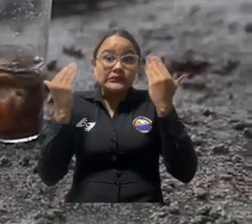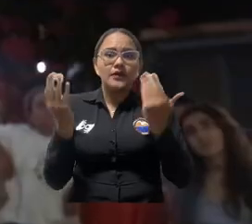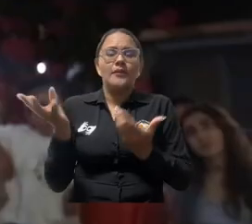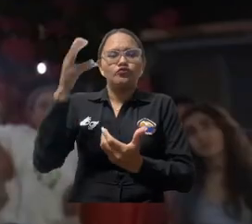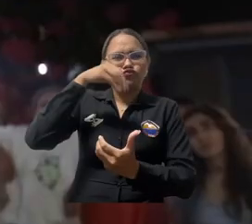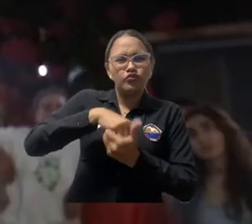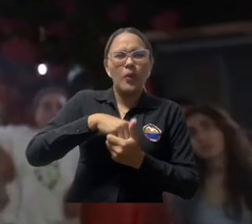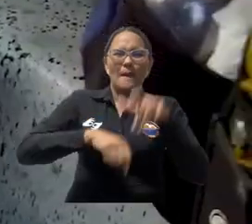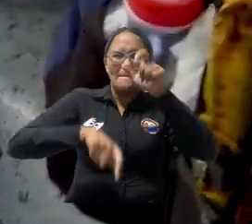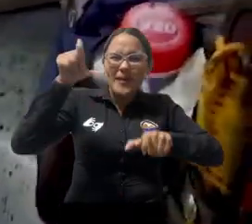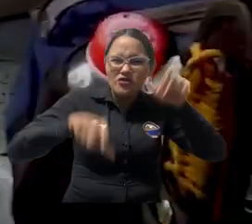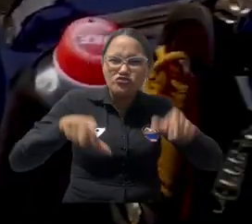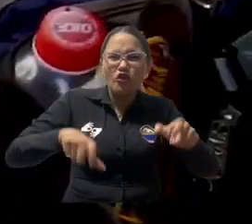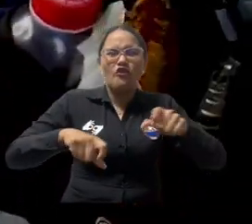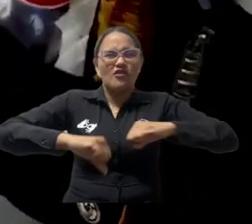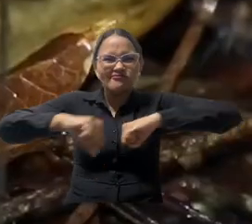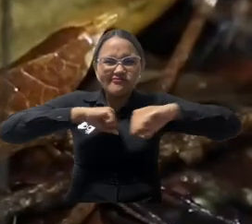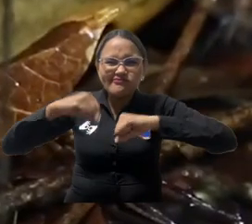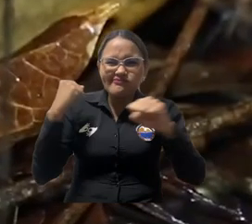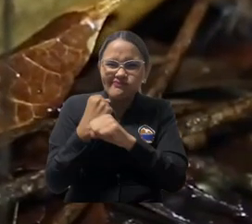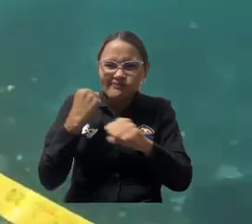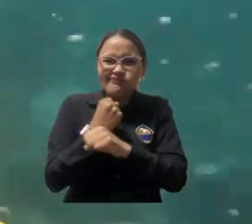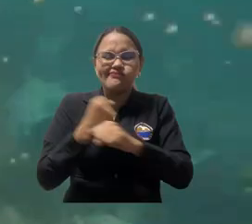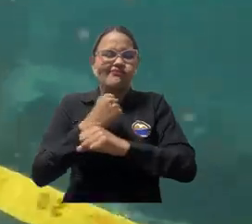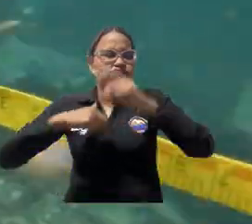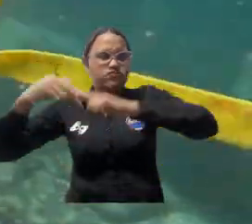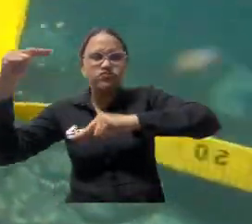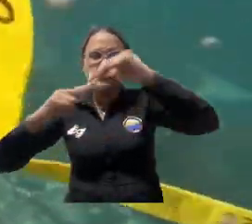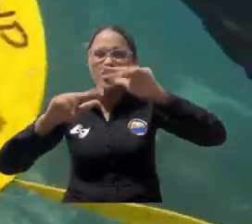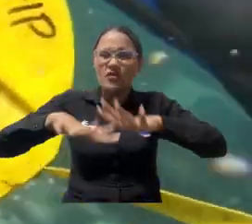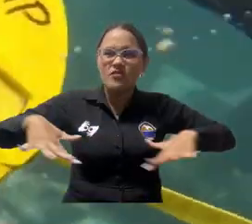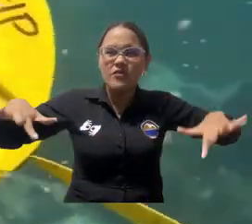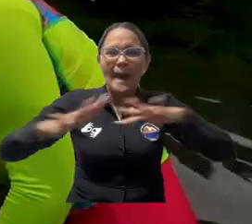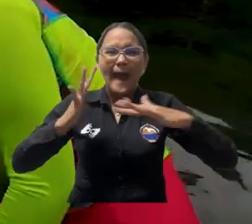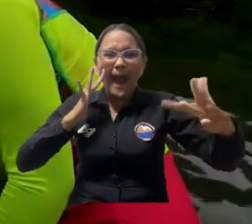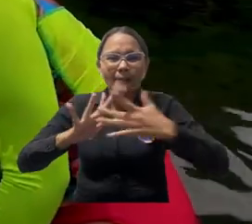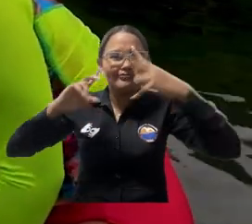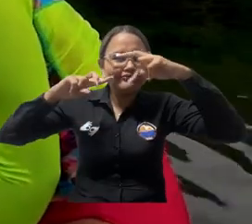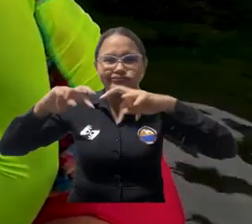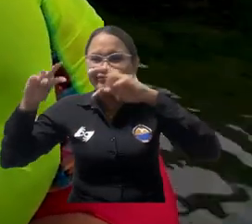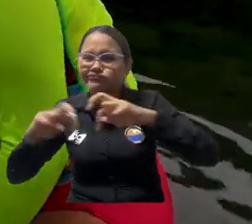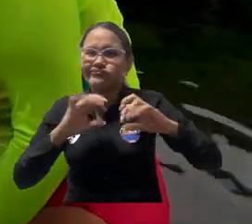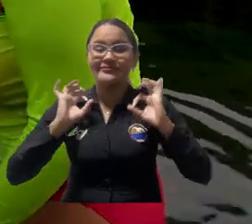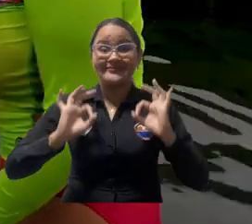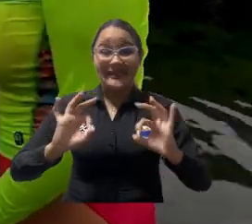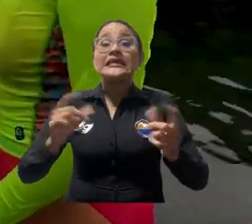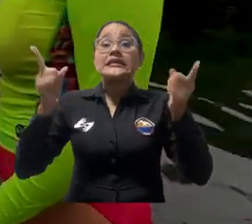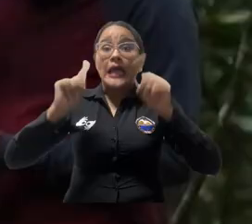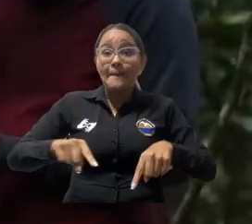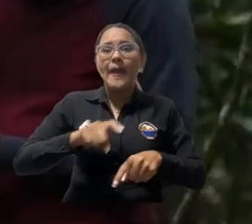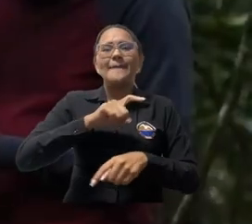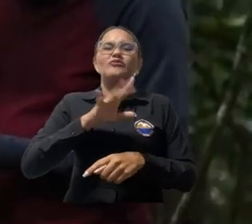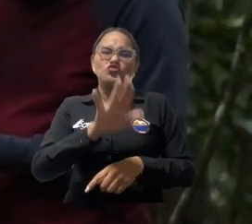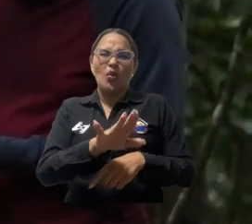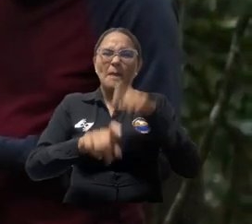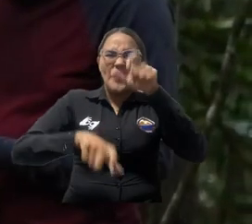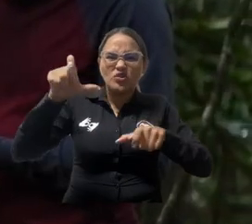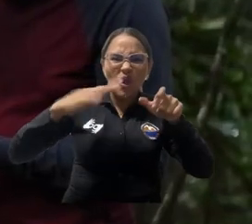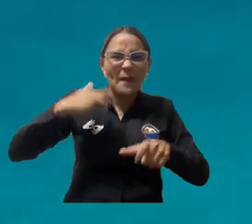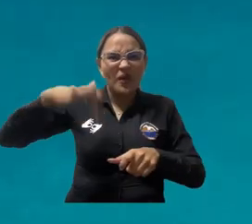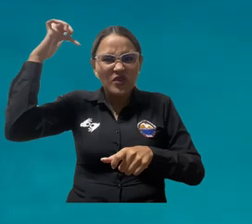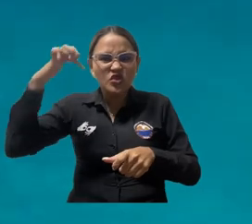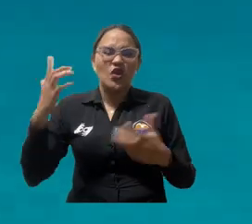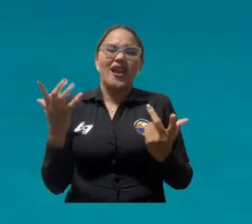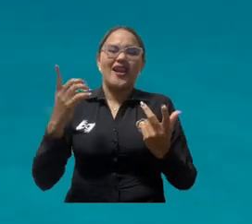capacidades de recursos humanos y logística e infraestructura de operaciones. Además, permitirá la movilidad académica de profesionales colombianos